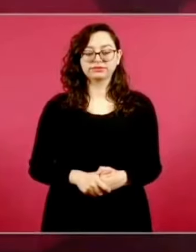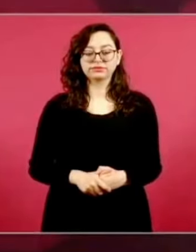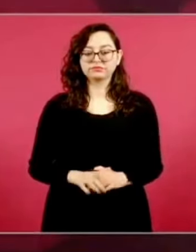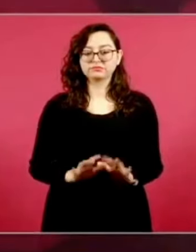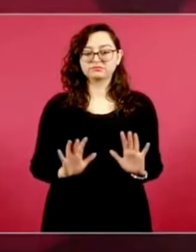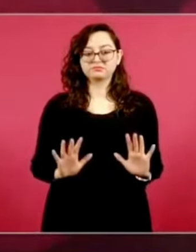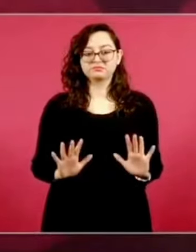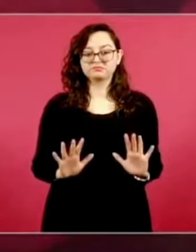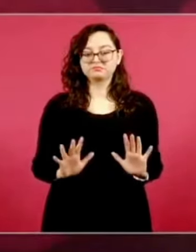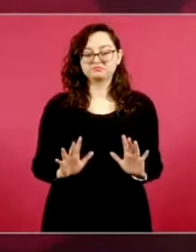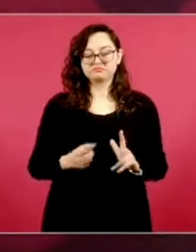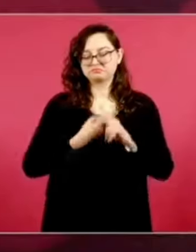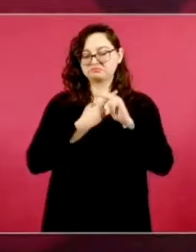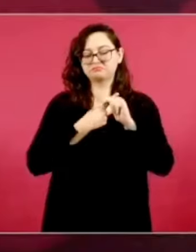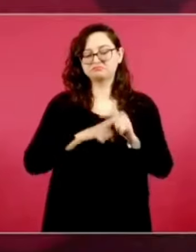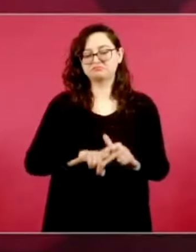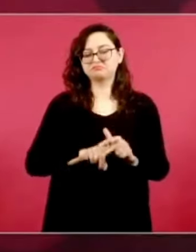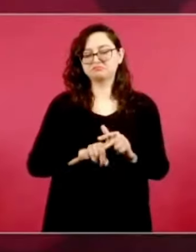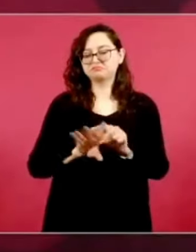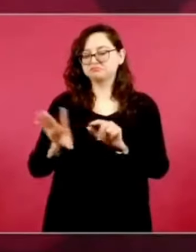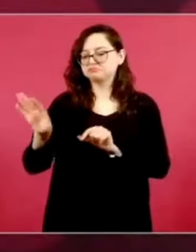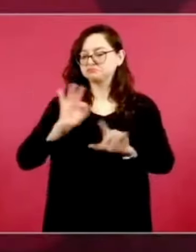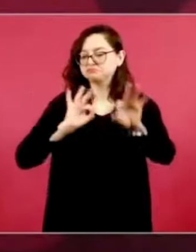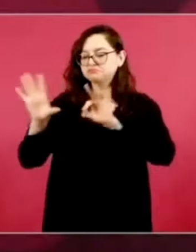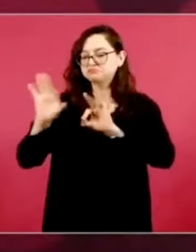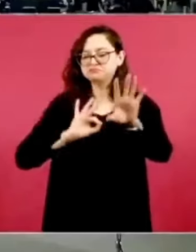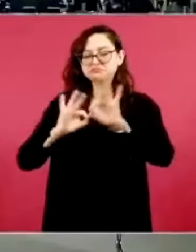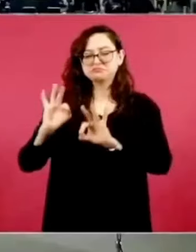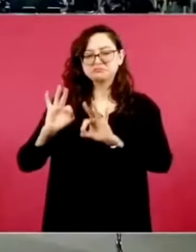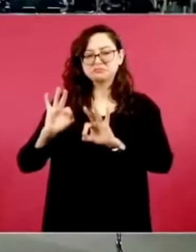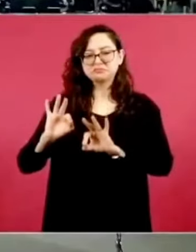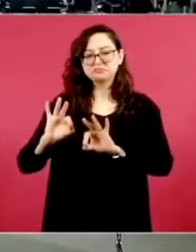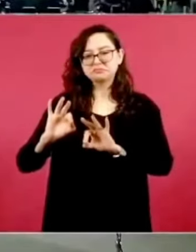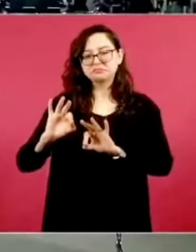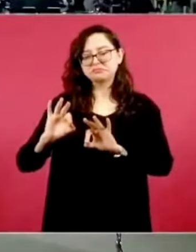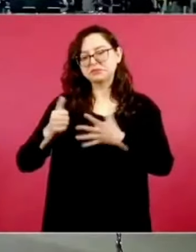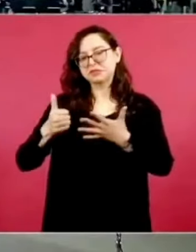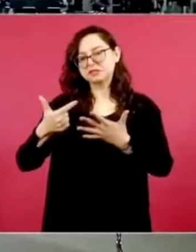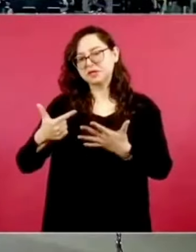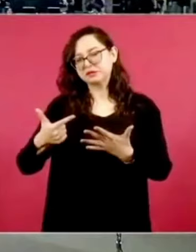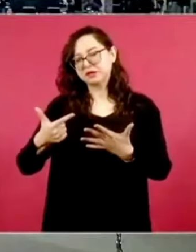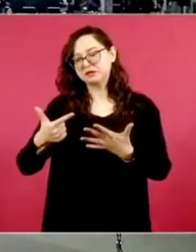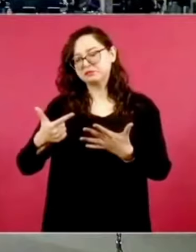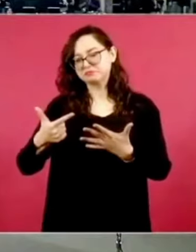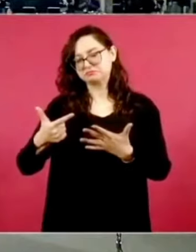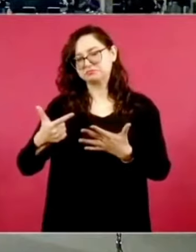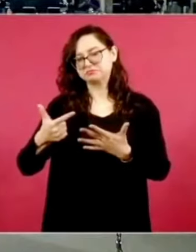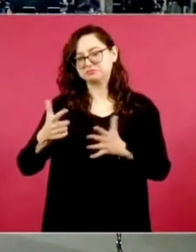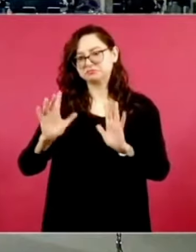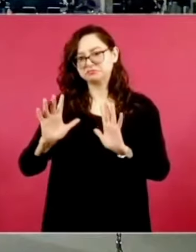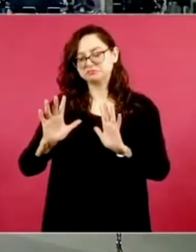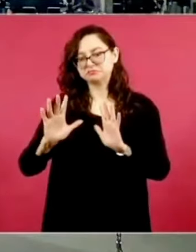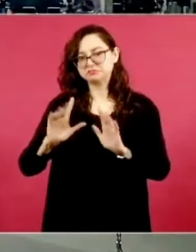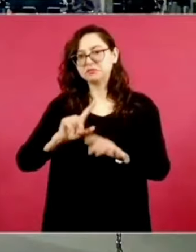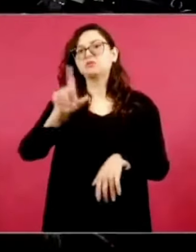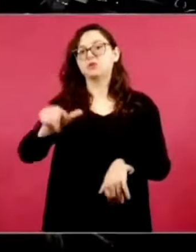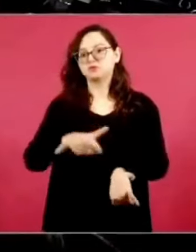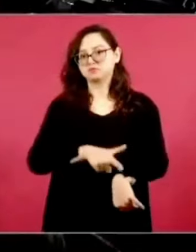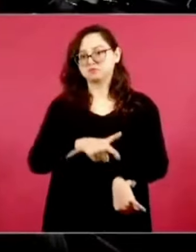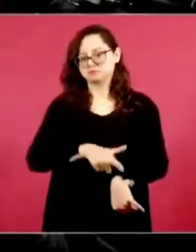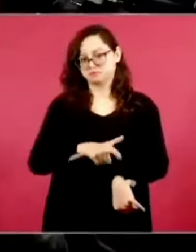6 o 7 primero. Si nos da tiempo, vemos otros. ¿Cuál es el que más inspira a usted en todos